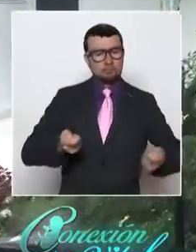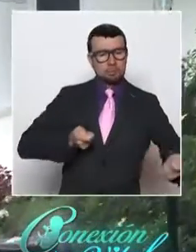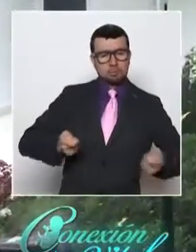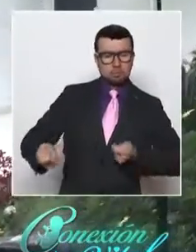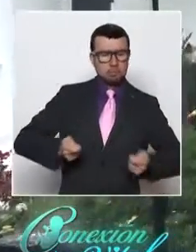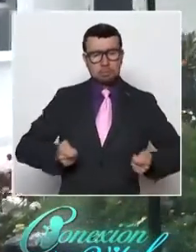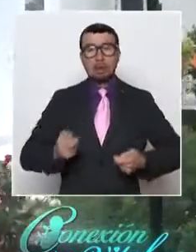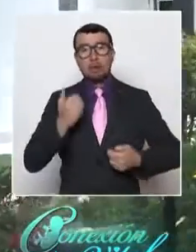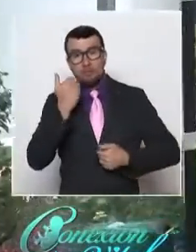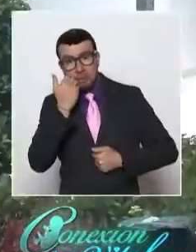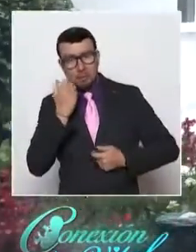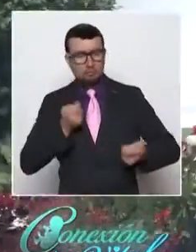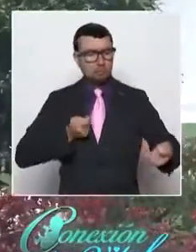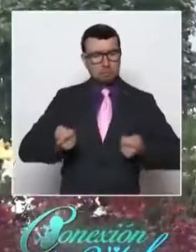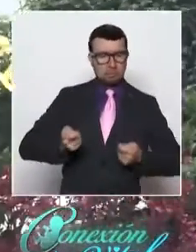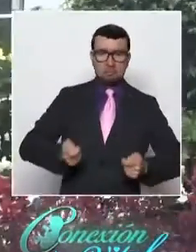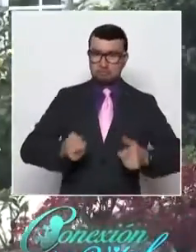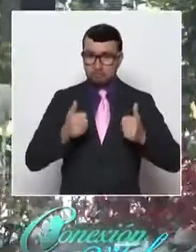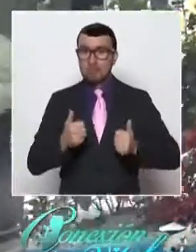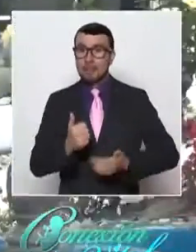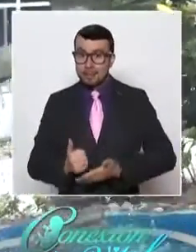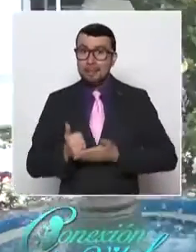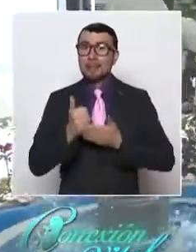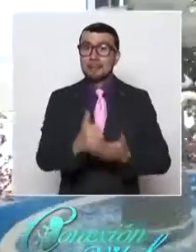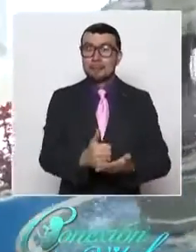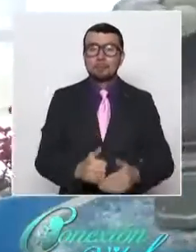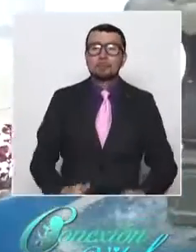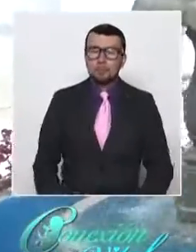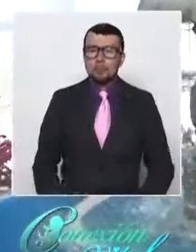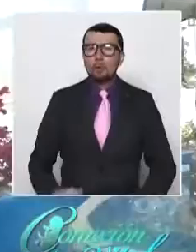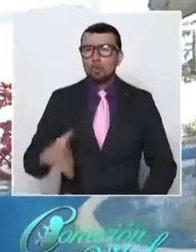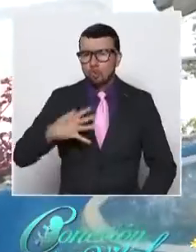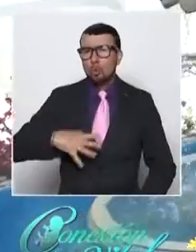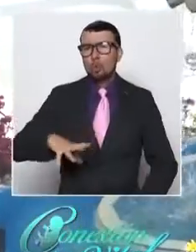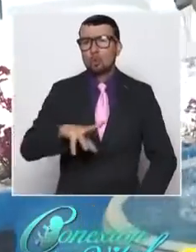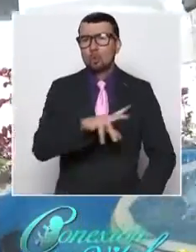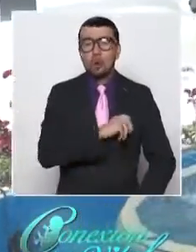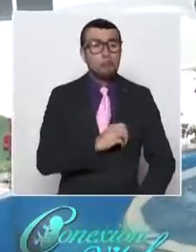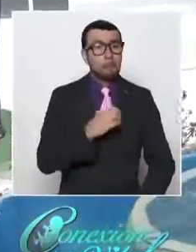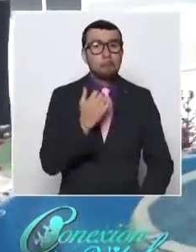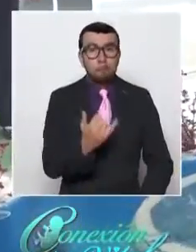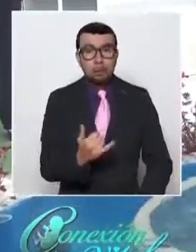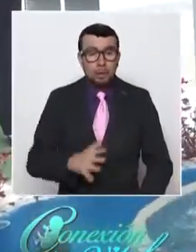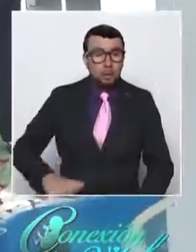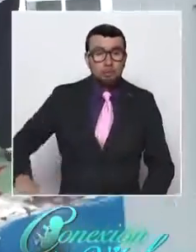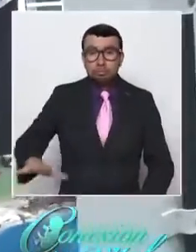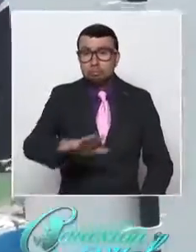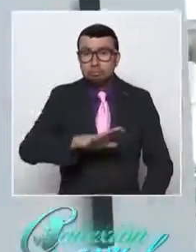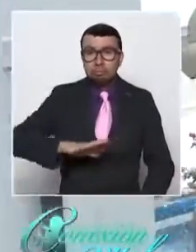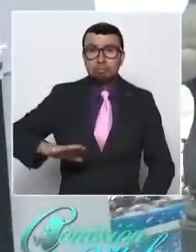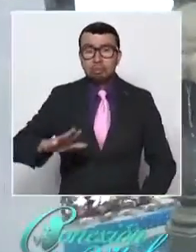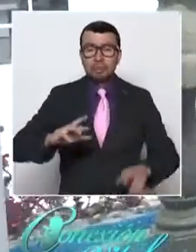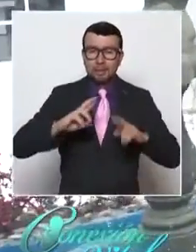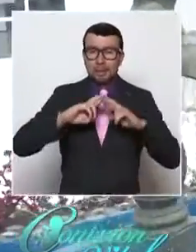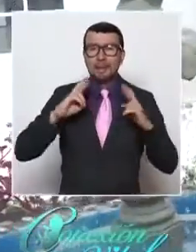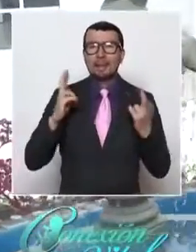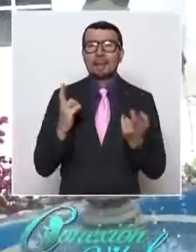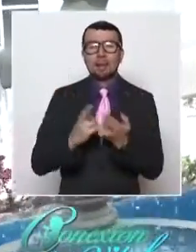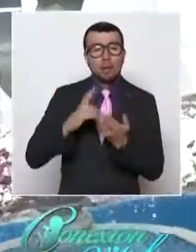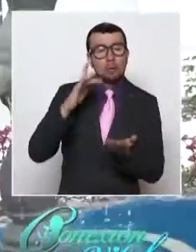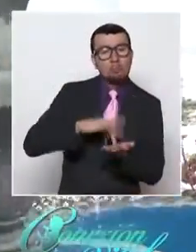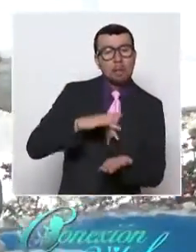enfermedad. Nosotros en este ambiente campestre nos hemos reunido con especialidades